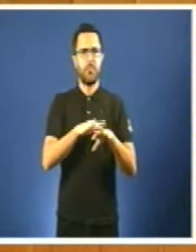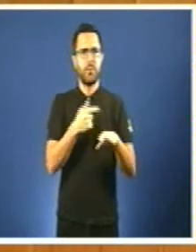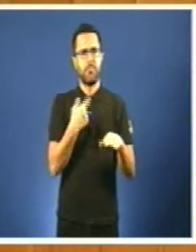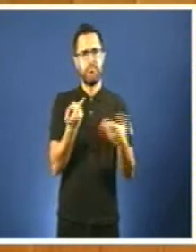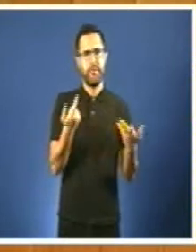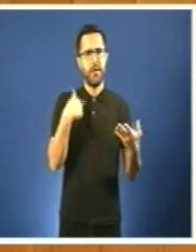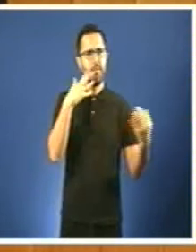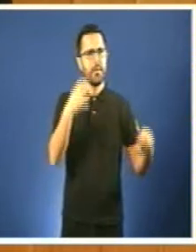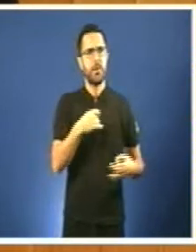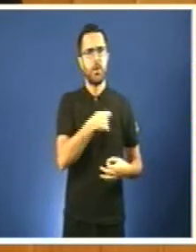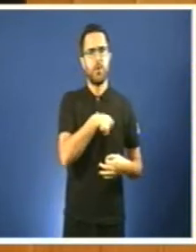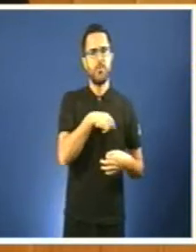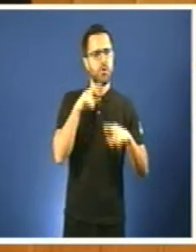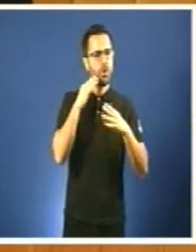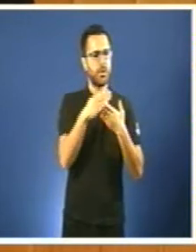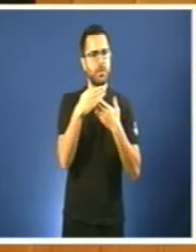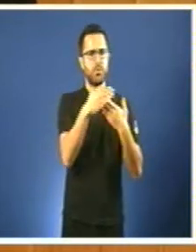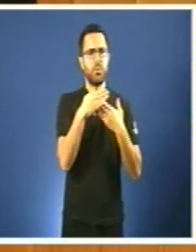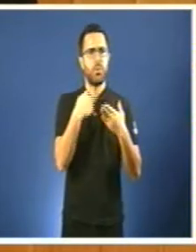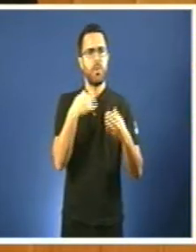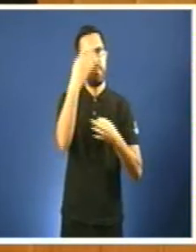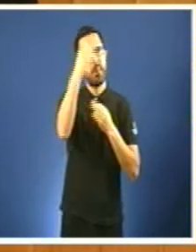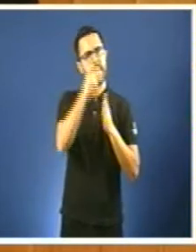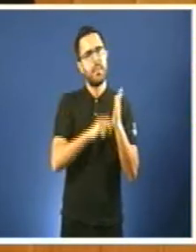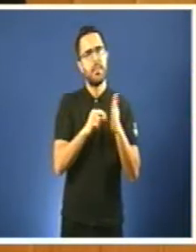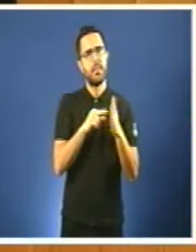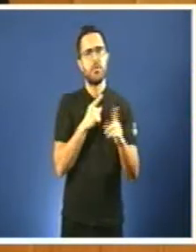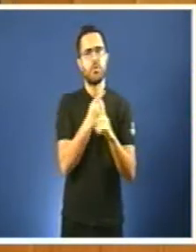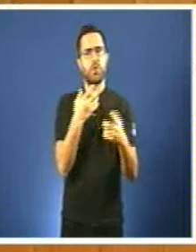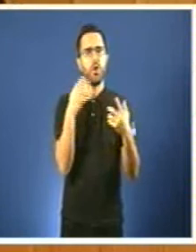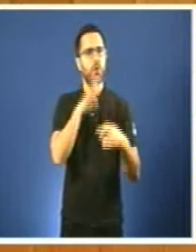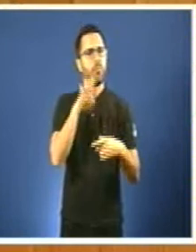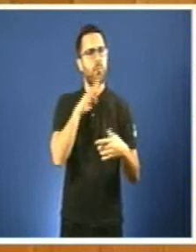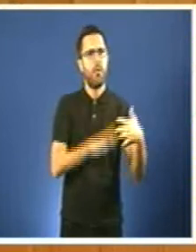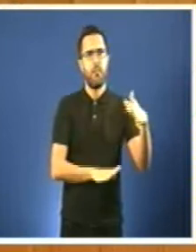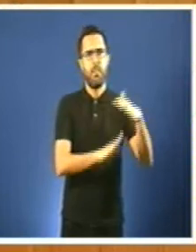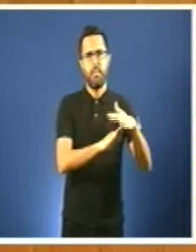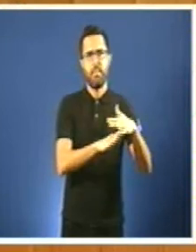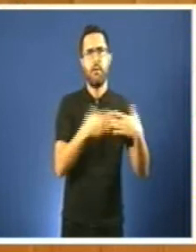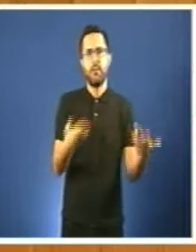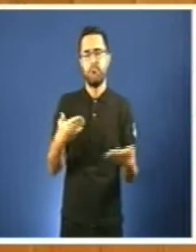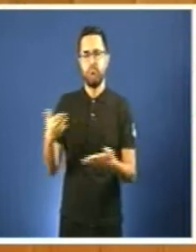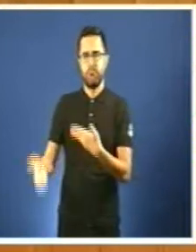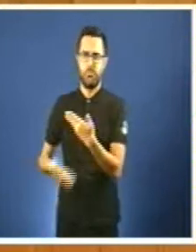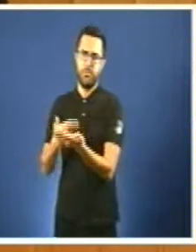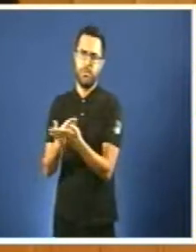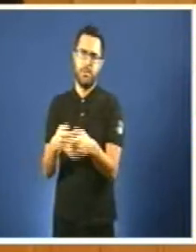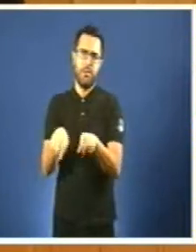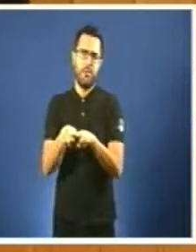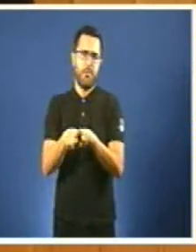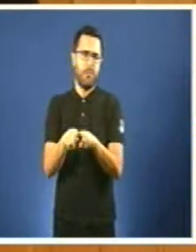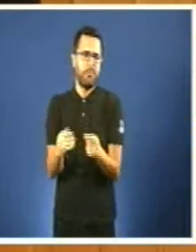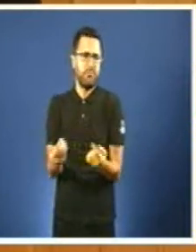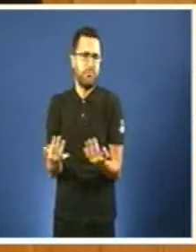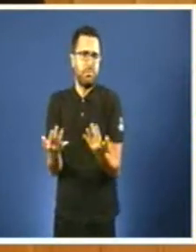a Comisión de Estudo de Medidas contra a Corrupción. Mire, as súas propostas son fume. Anuncia o que vai